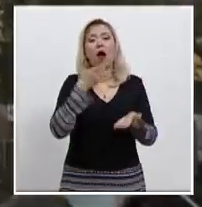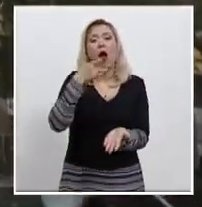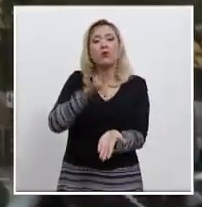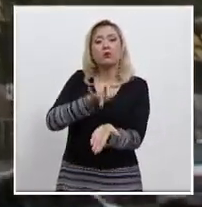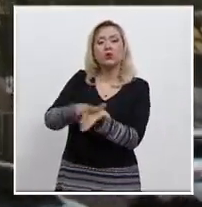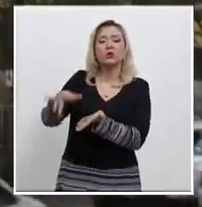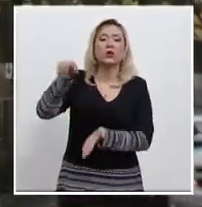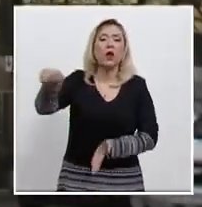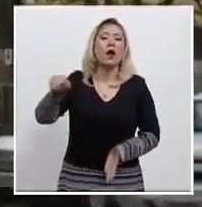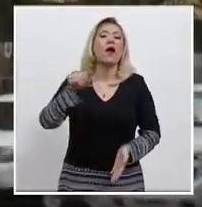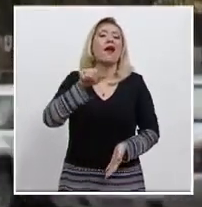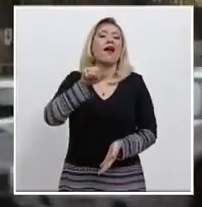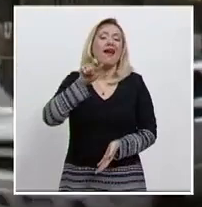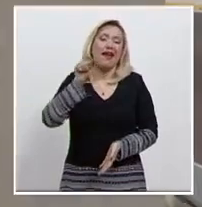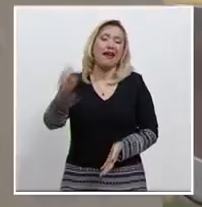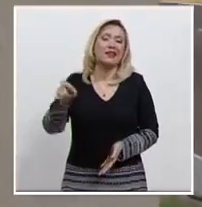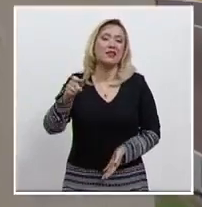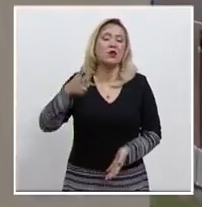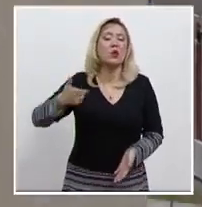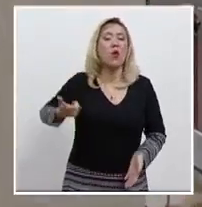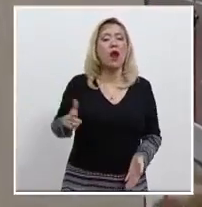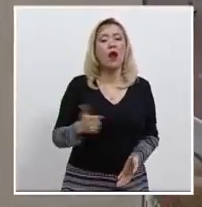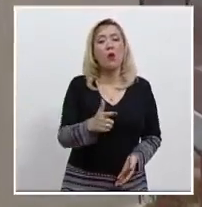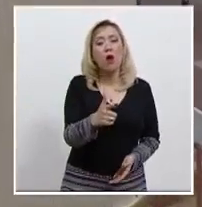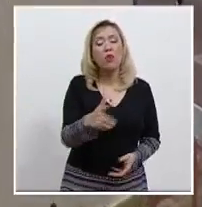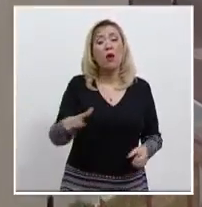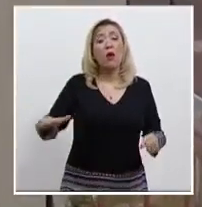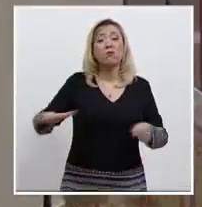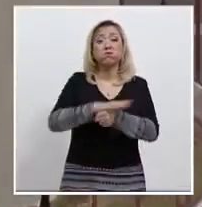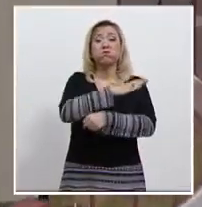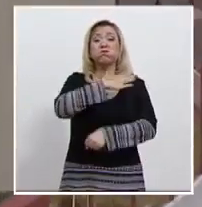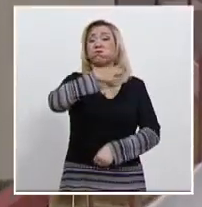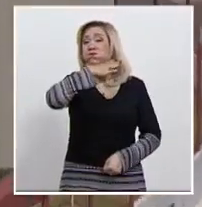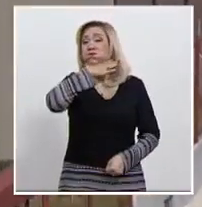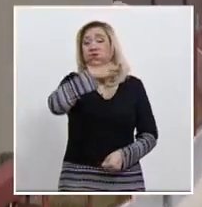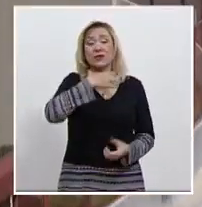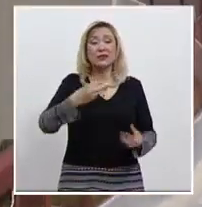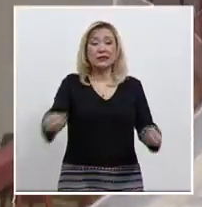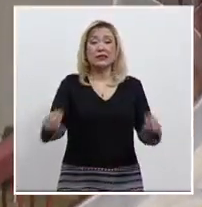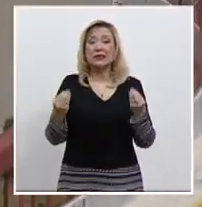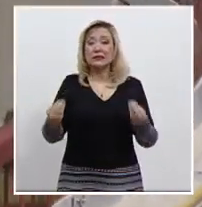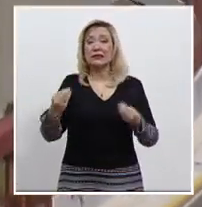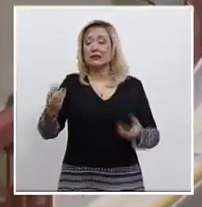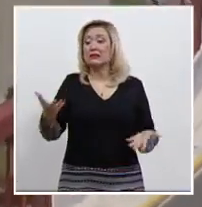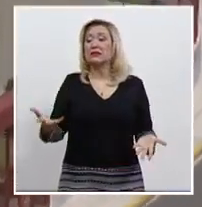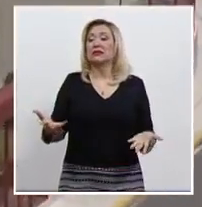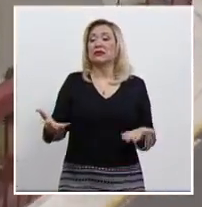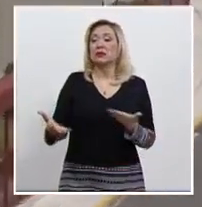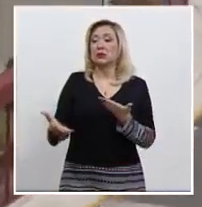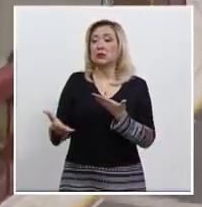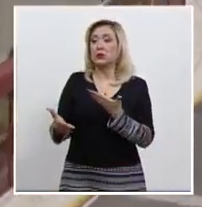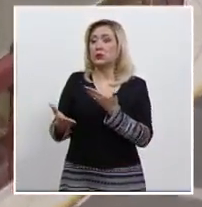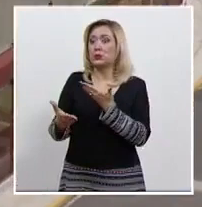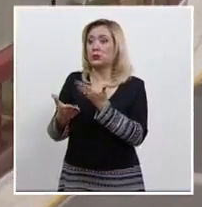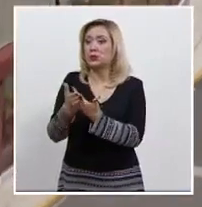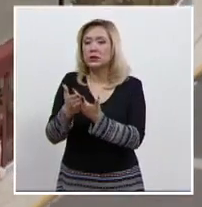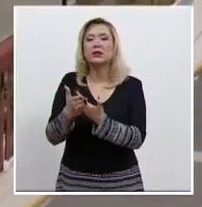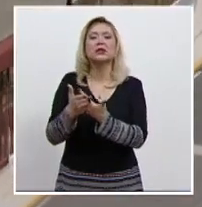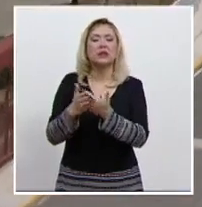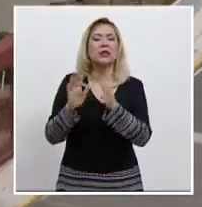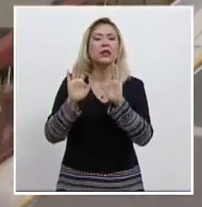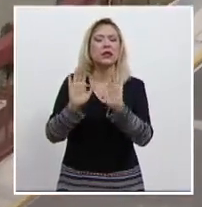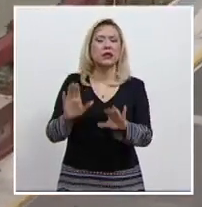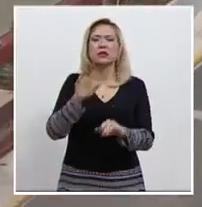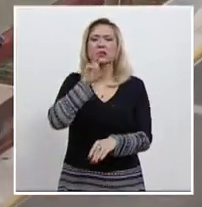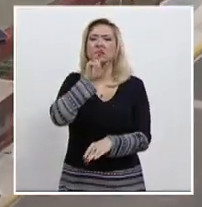Centro de Justicia Penal del estado de Guanajuato en el desahogo de las audiencias en la fecha más cercana a la realización del